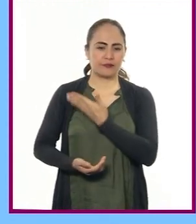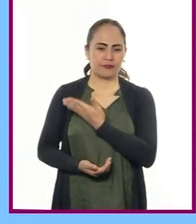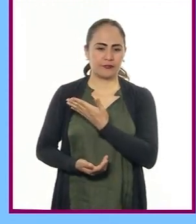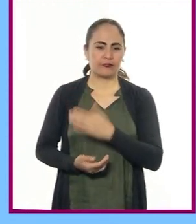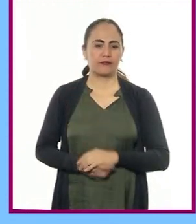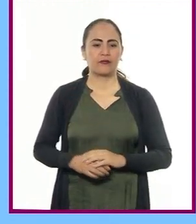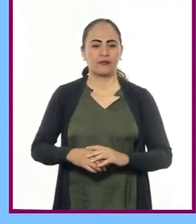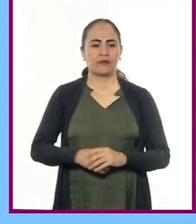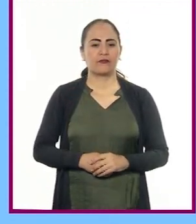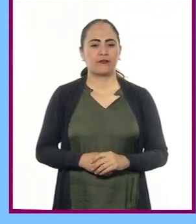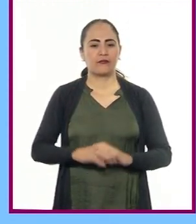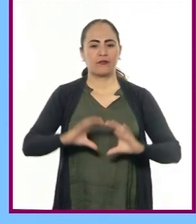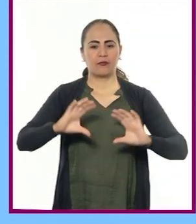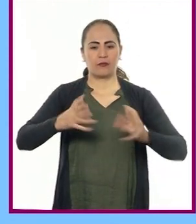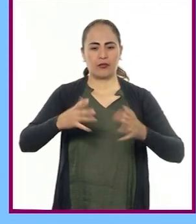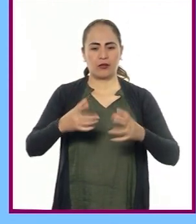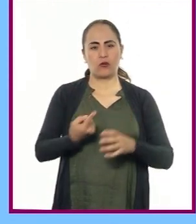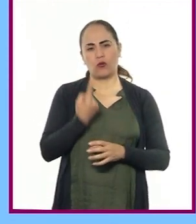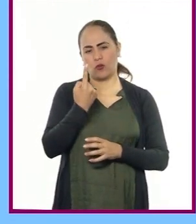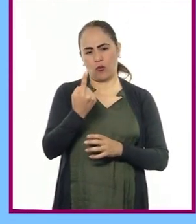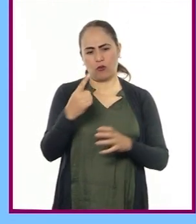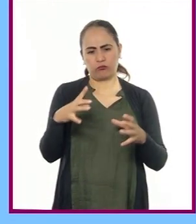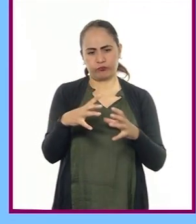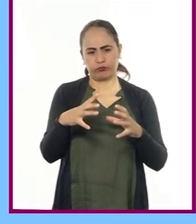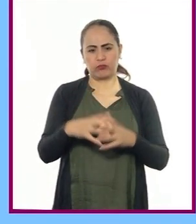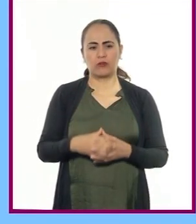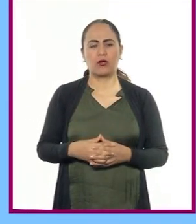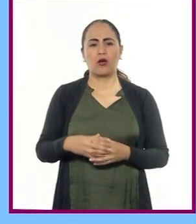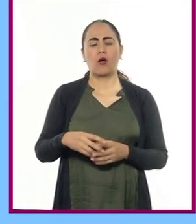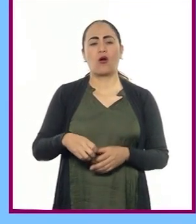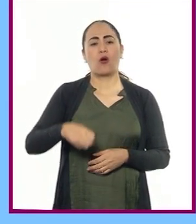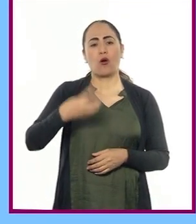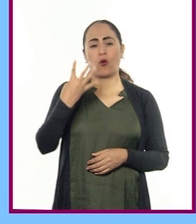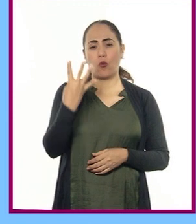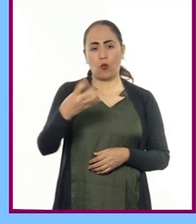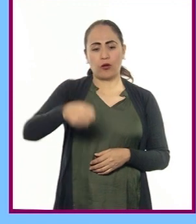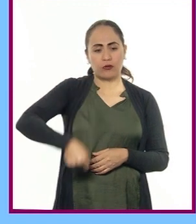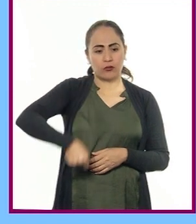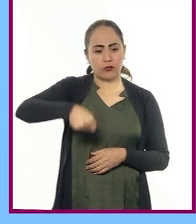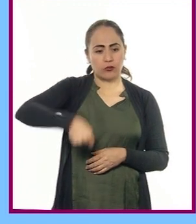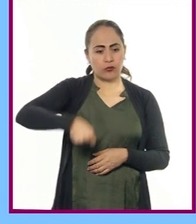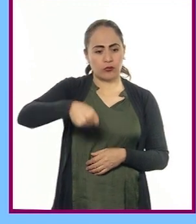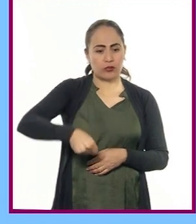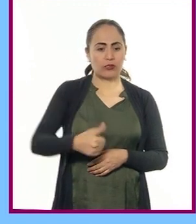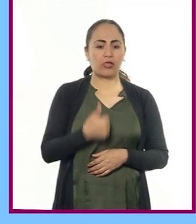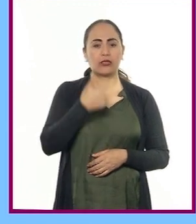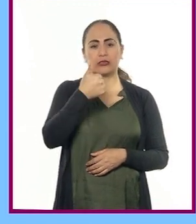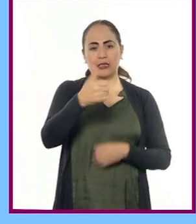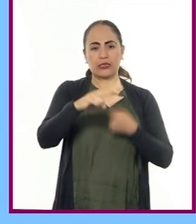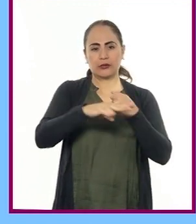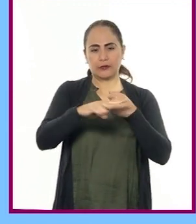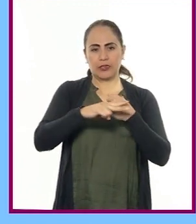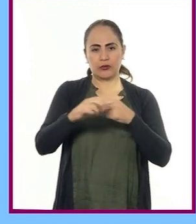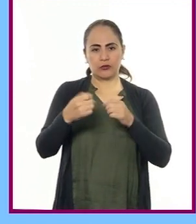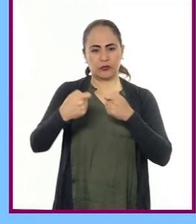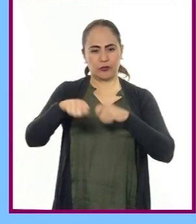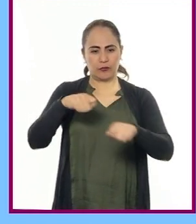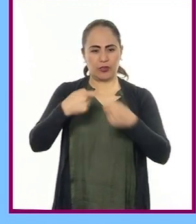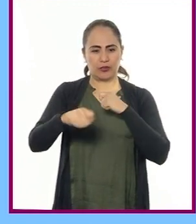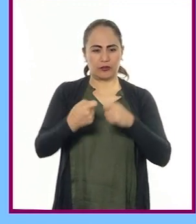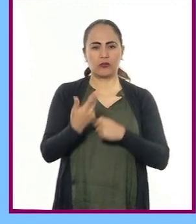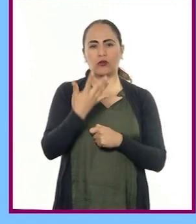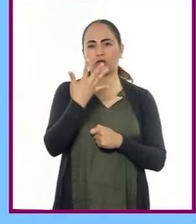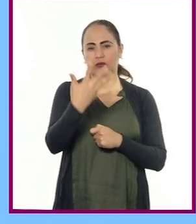un balón de handball o una pelota, 4 cubetas, 6 conos o vasos de plástico, 5